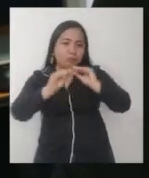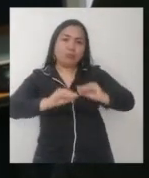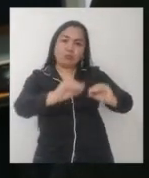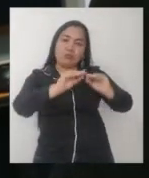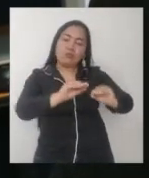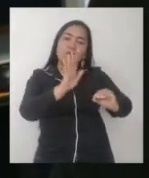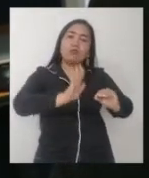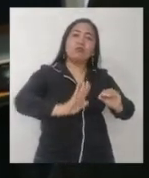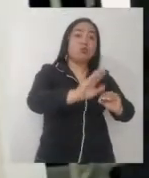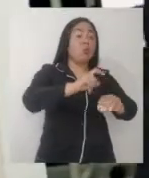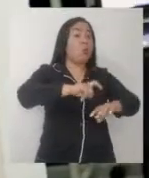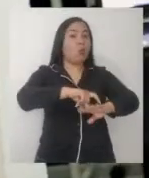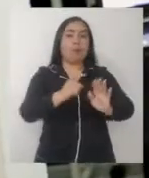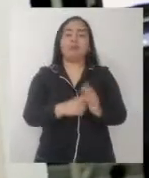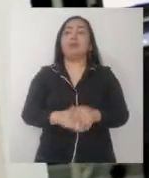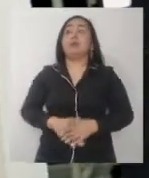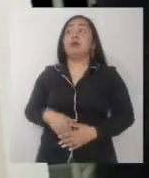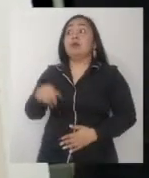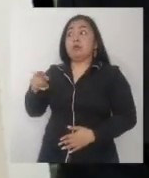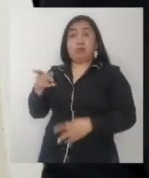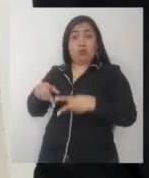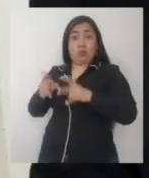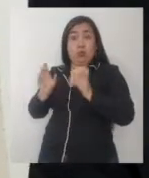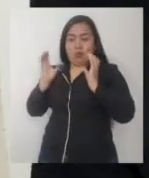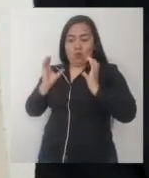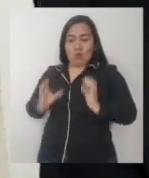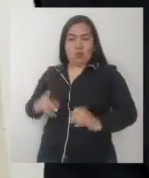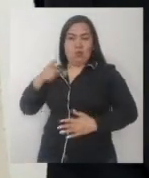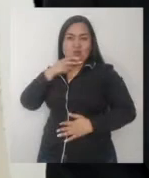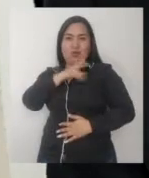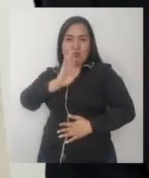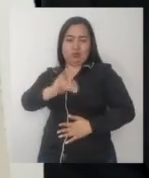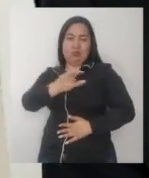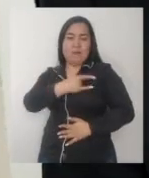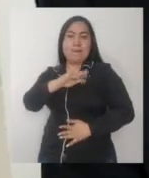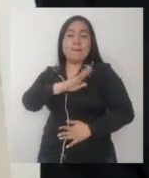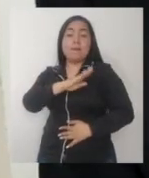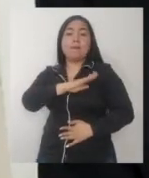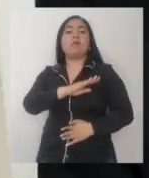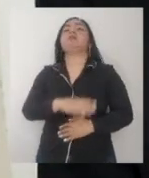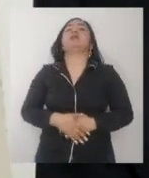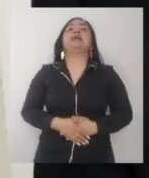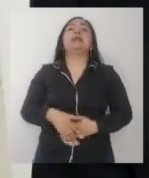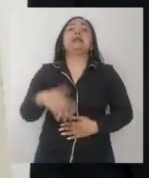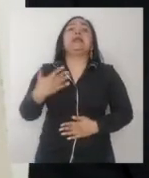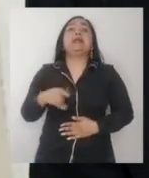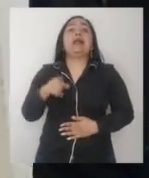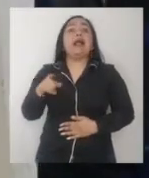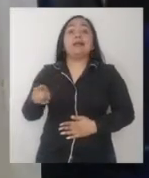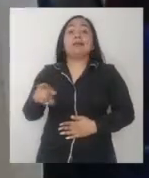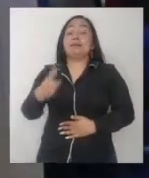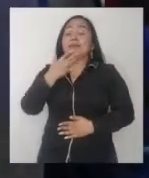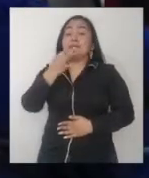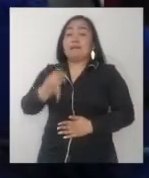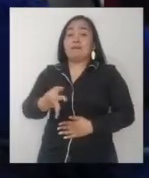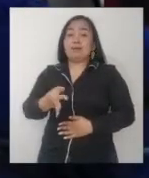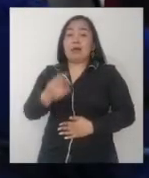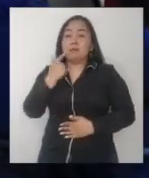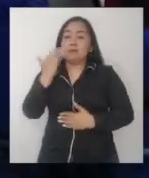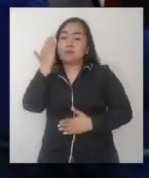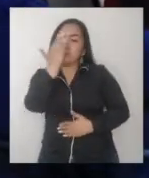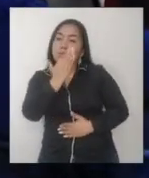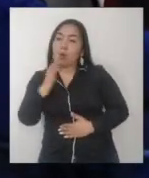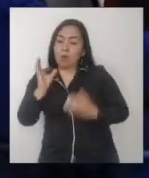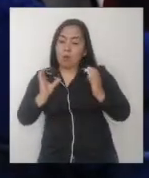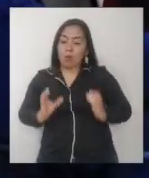de formación integral. Este equipo que acaba de adquirir la Universidad Mariana es el simulador más avanzado